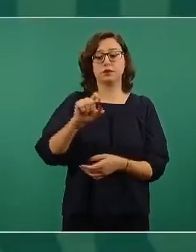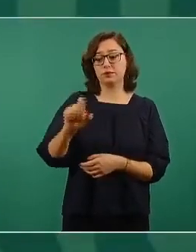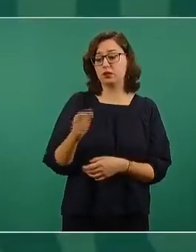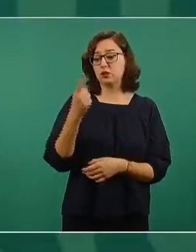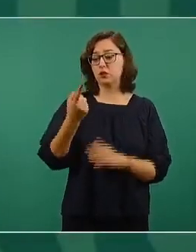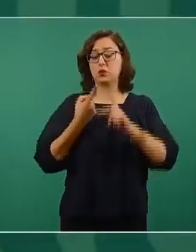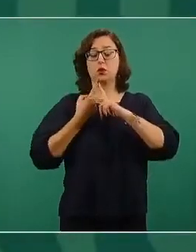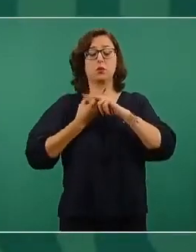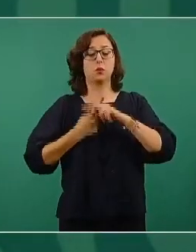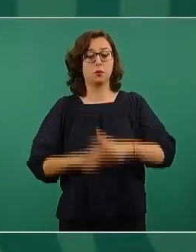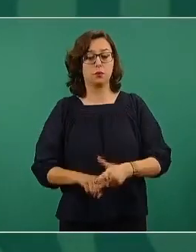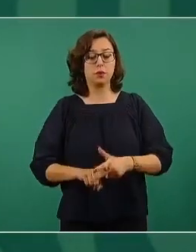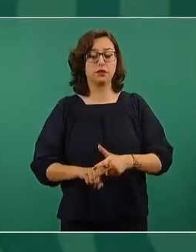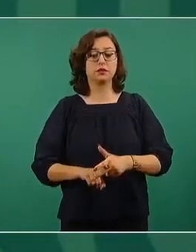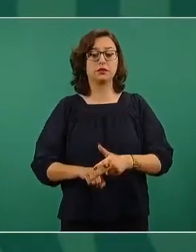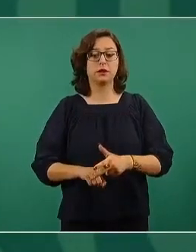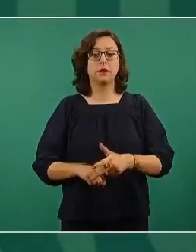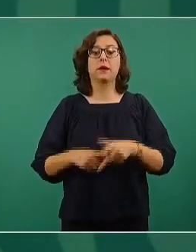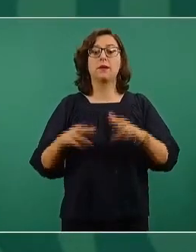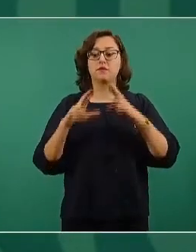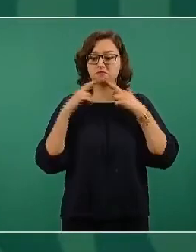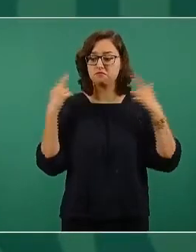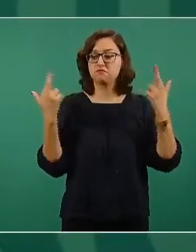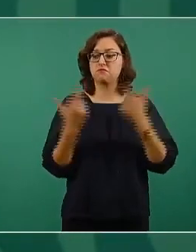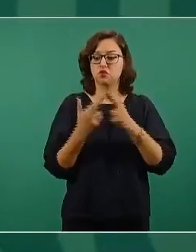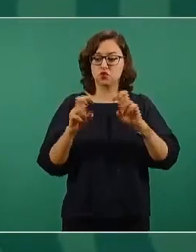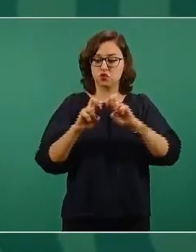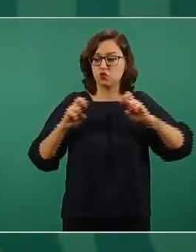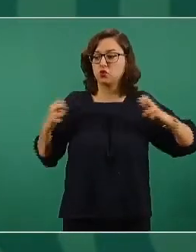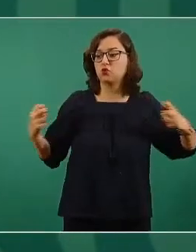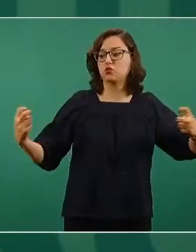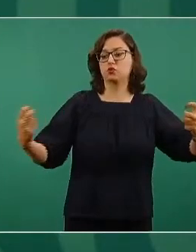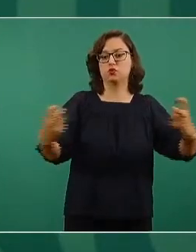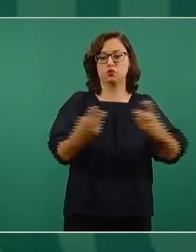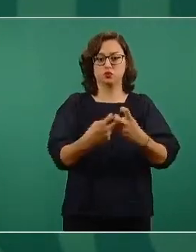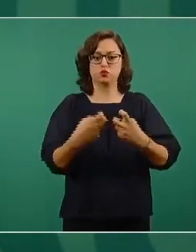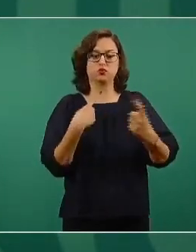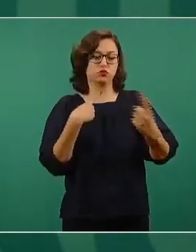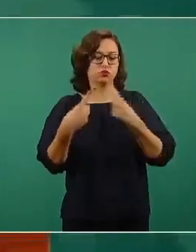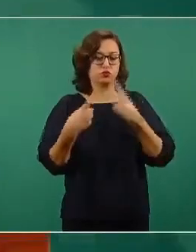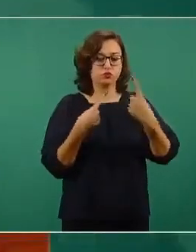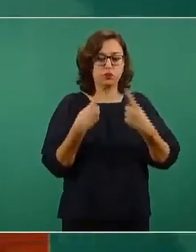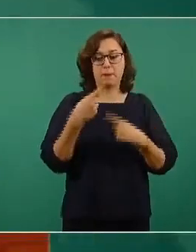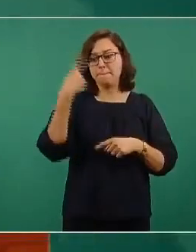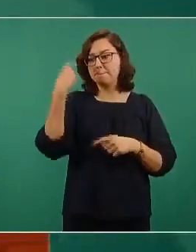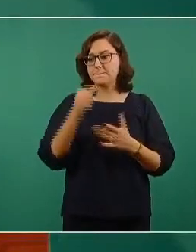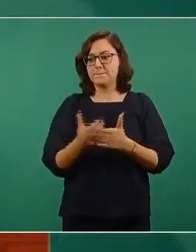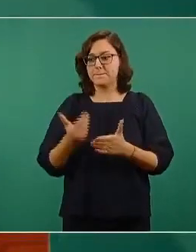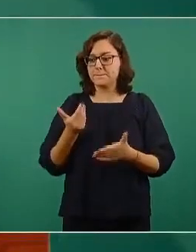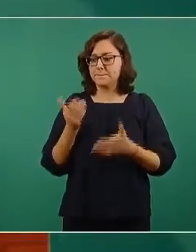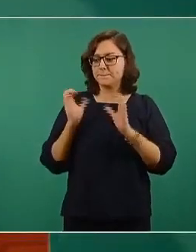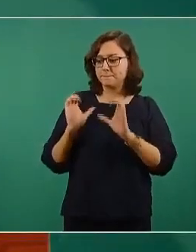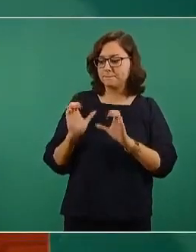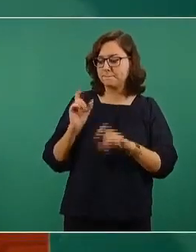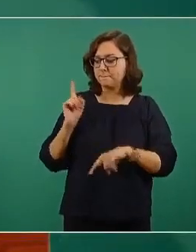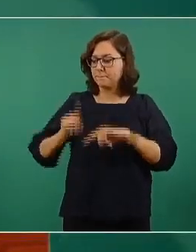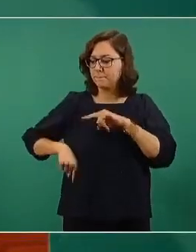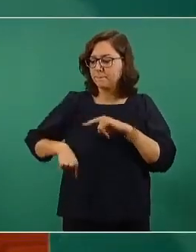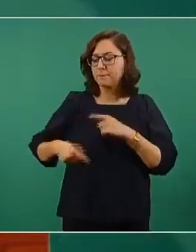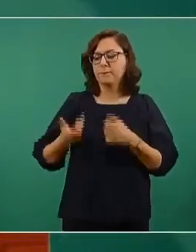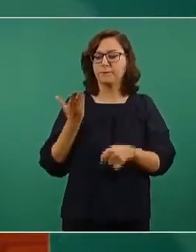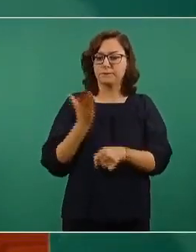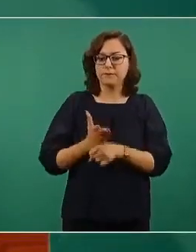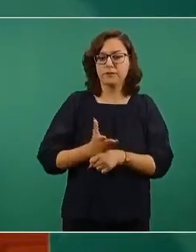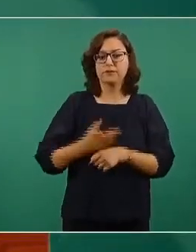se llevó a cabo la más reciente reunión de la Comisión Intersecretarial para prevenir, sancionar y erradicar los delitos en materia de trata